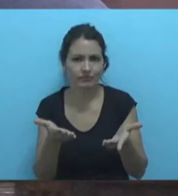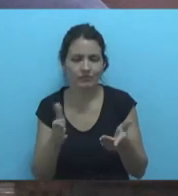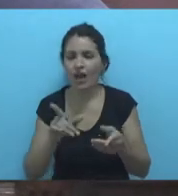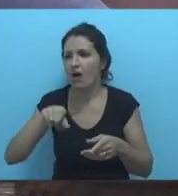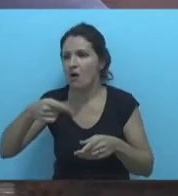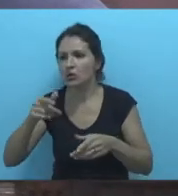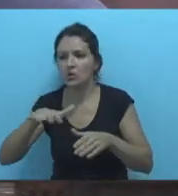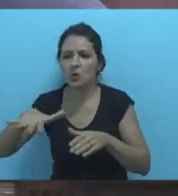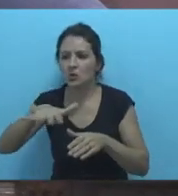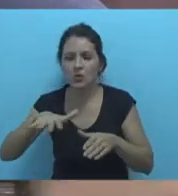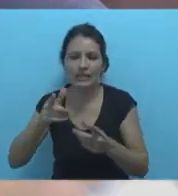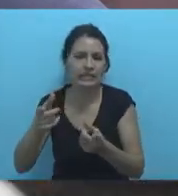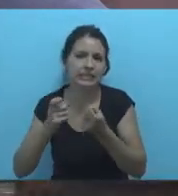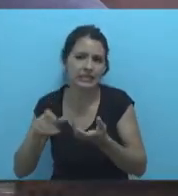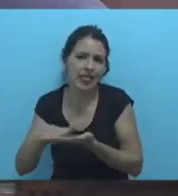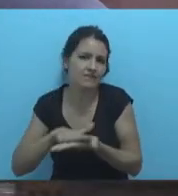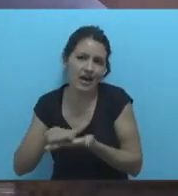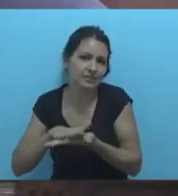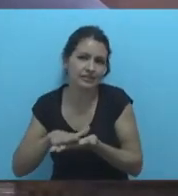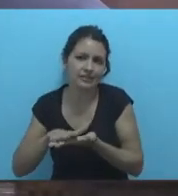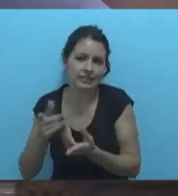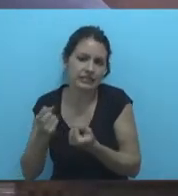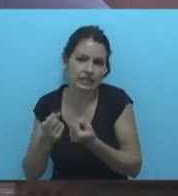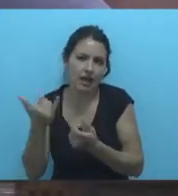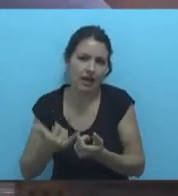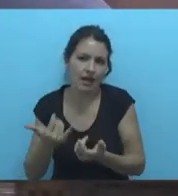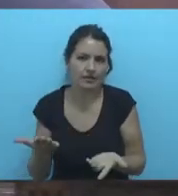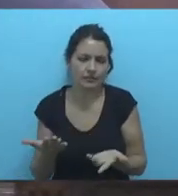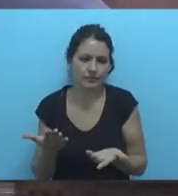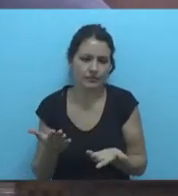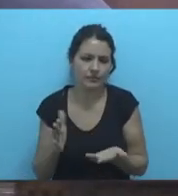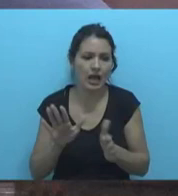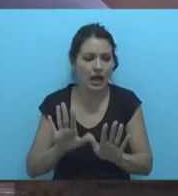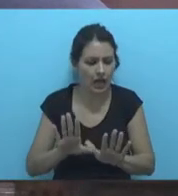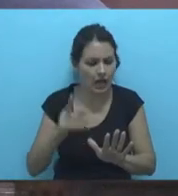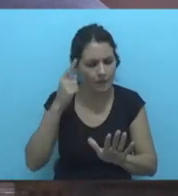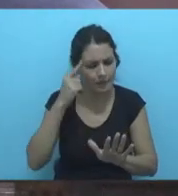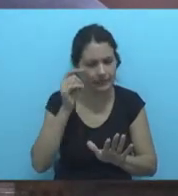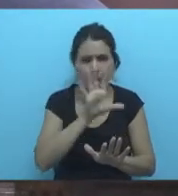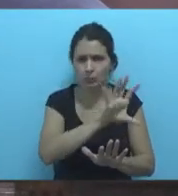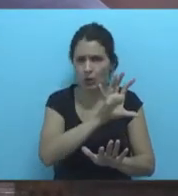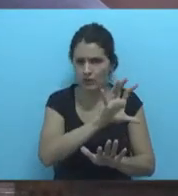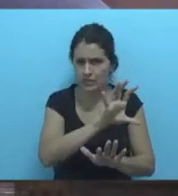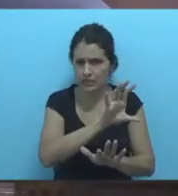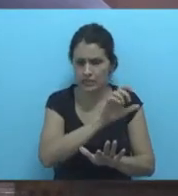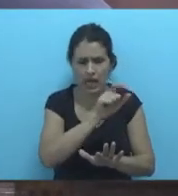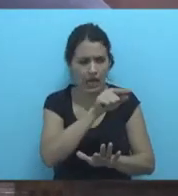lugares necesidades básicas insatisfechas. Creer que el problema es de IFRAM o de una provincia como